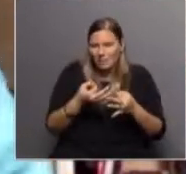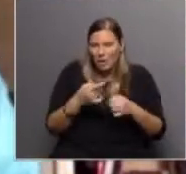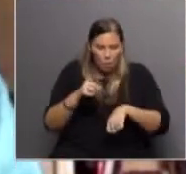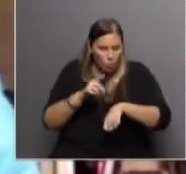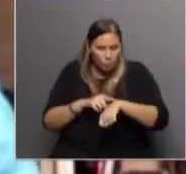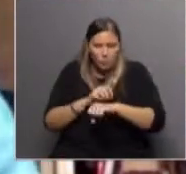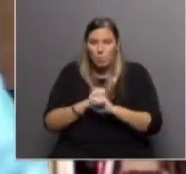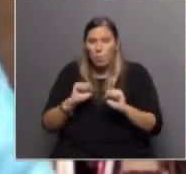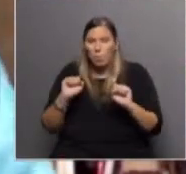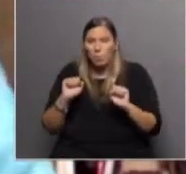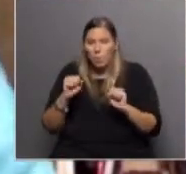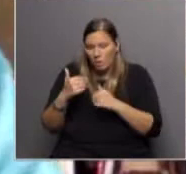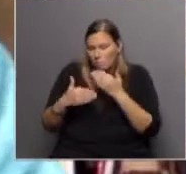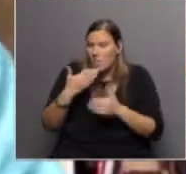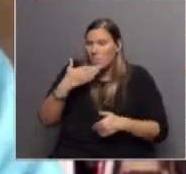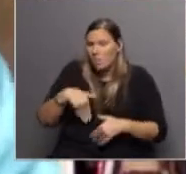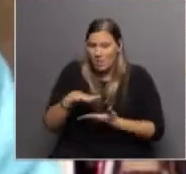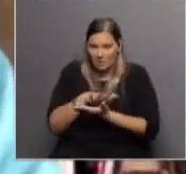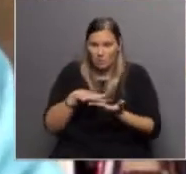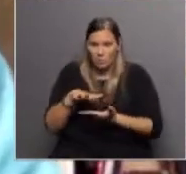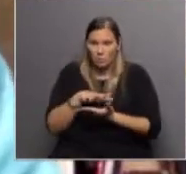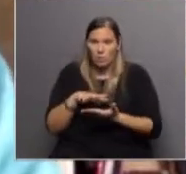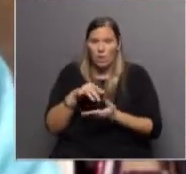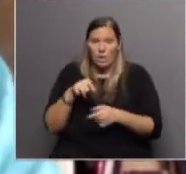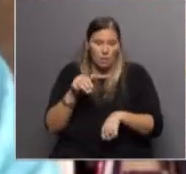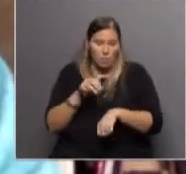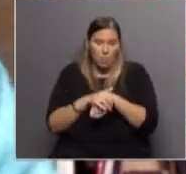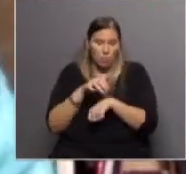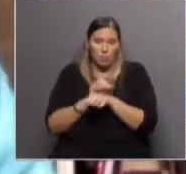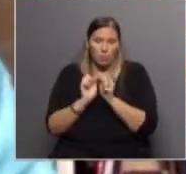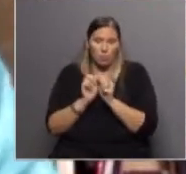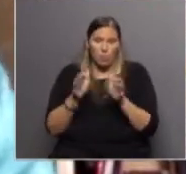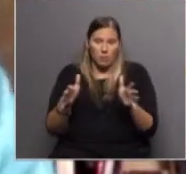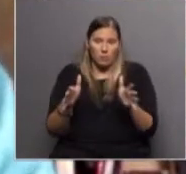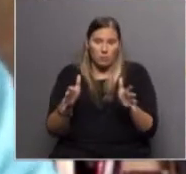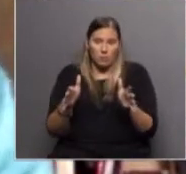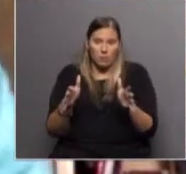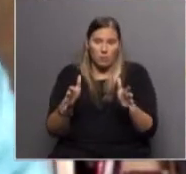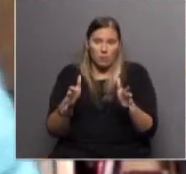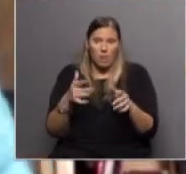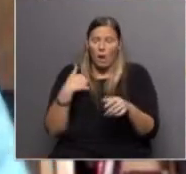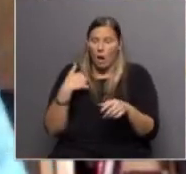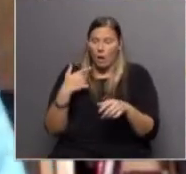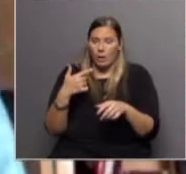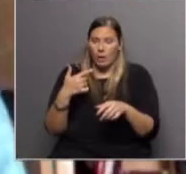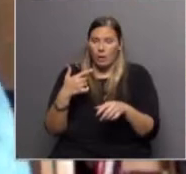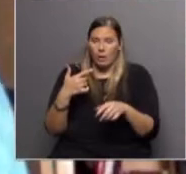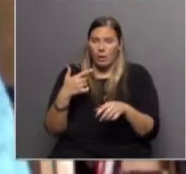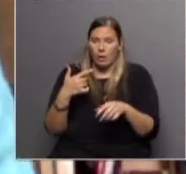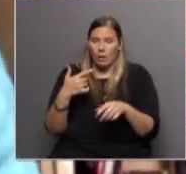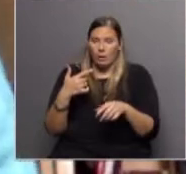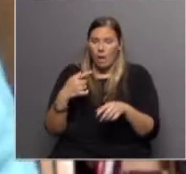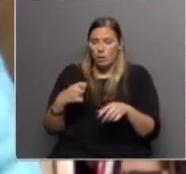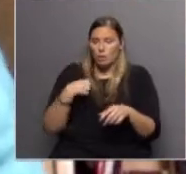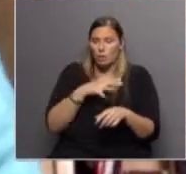un tiempo para madurar todo lo que estoy haciendo. Lo que sí cambió en el momento fue en decir, bueno, tengo cosas que la